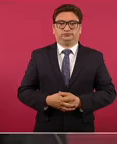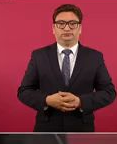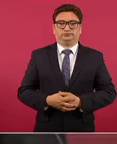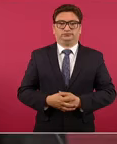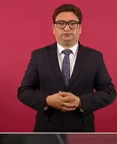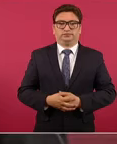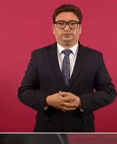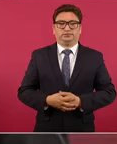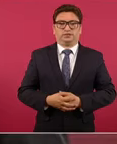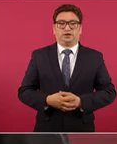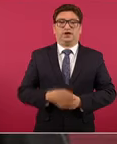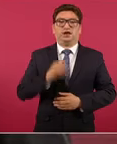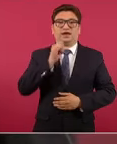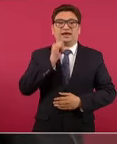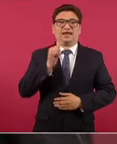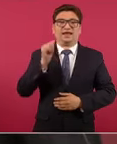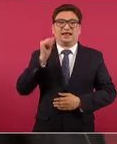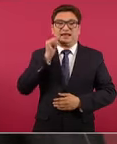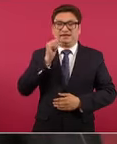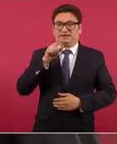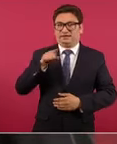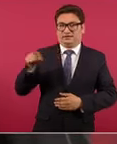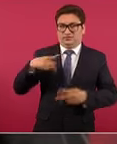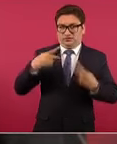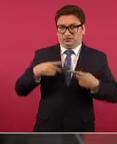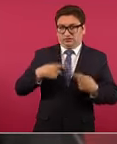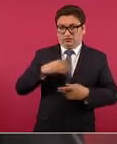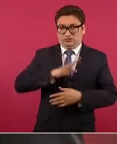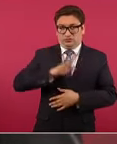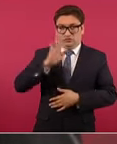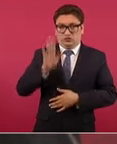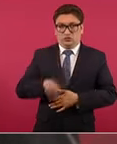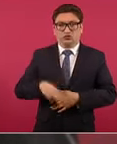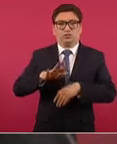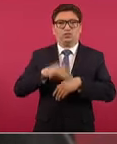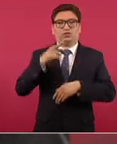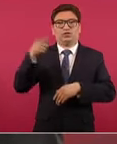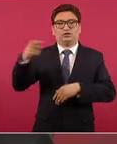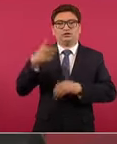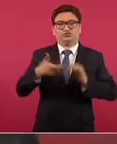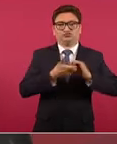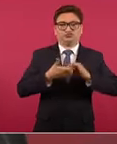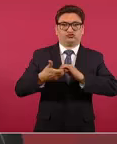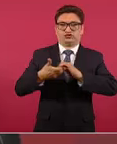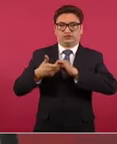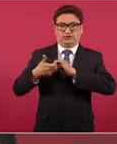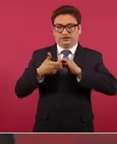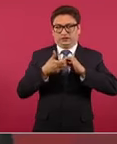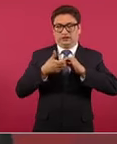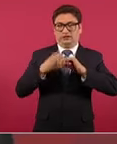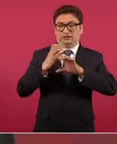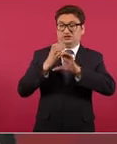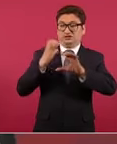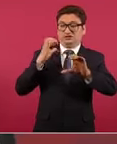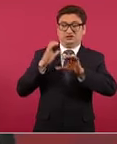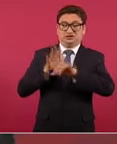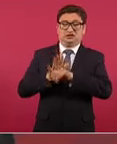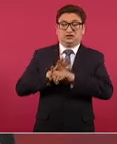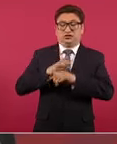murieron ayer asfixiados en un trailers tremenda